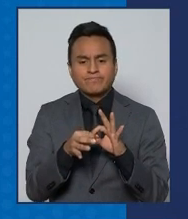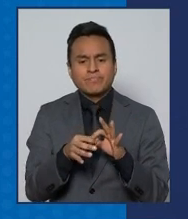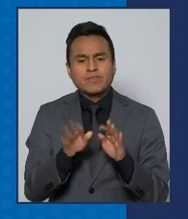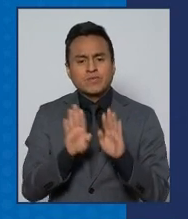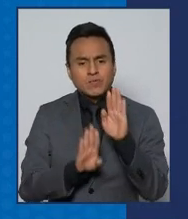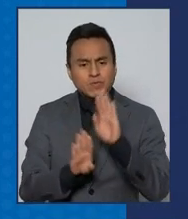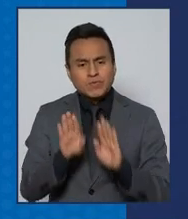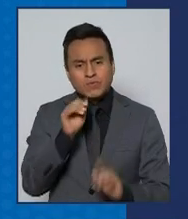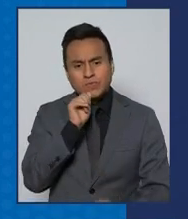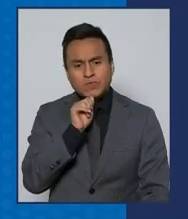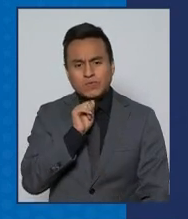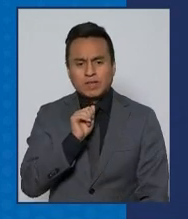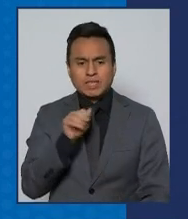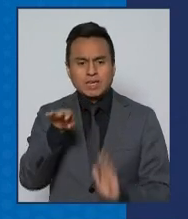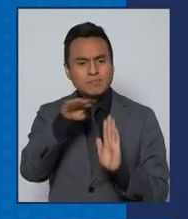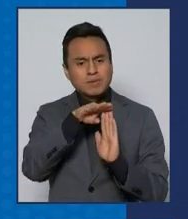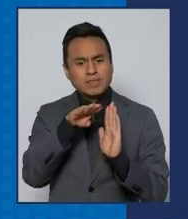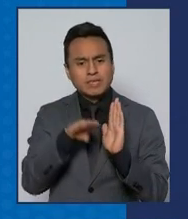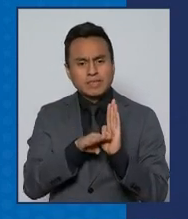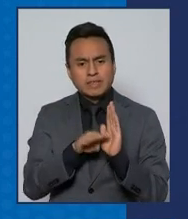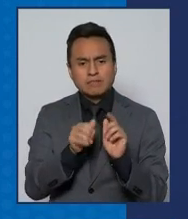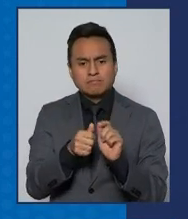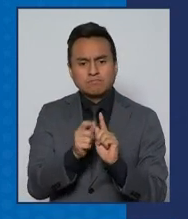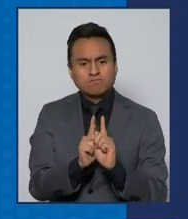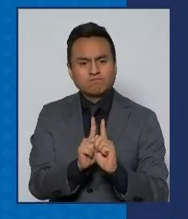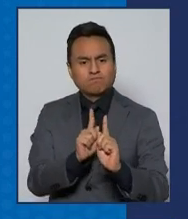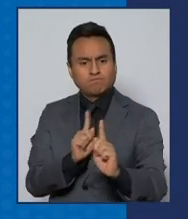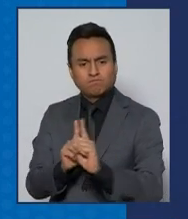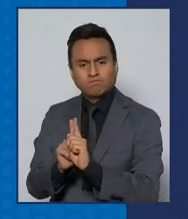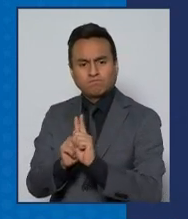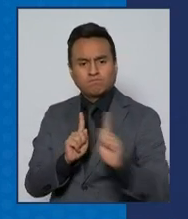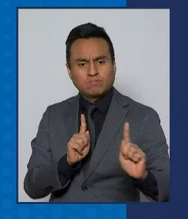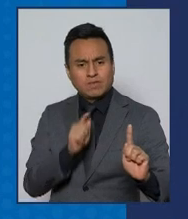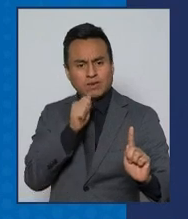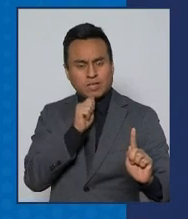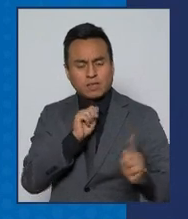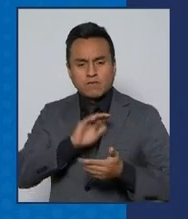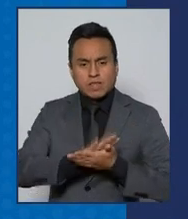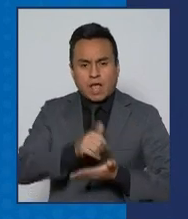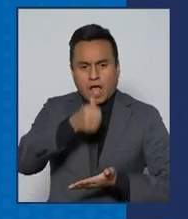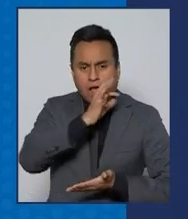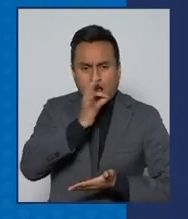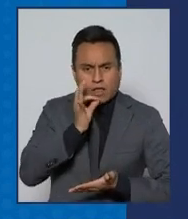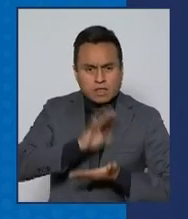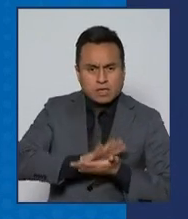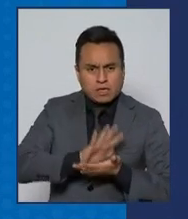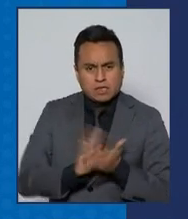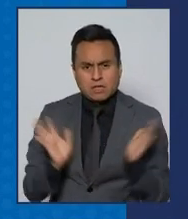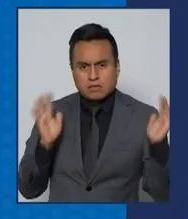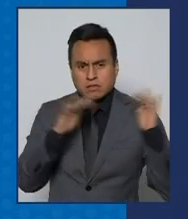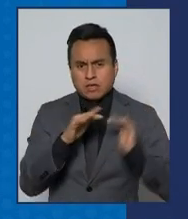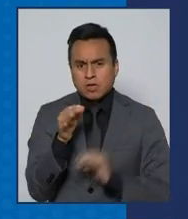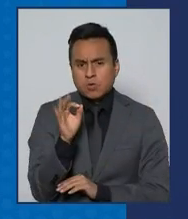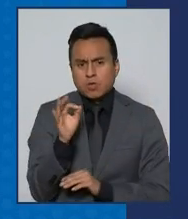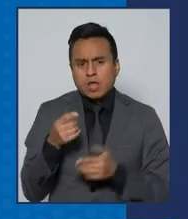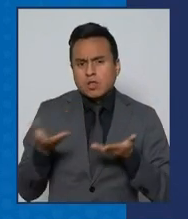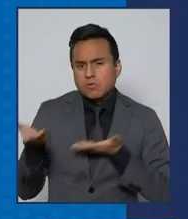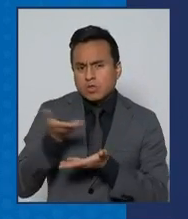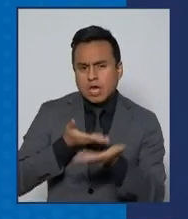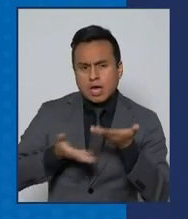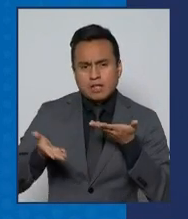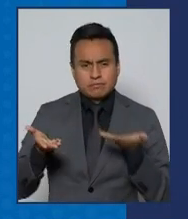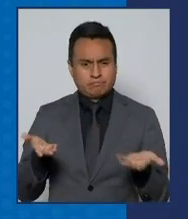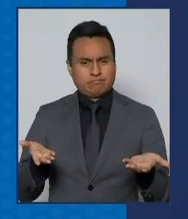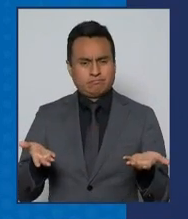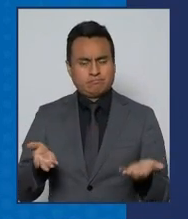desprolijidad en las medidas de distanciamiento social, fiestas clandestinas, reuniones sociales,